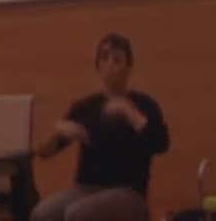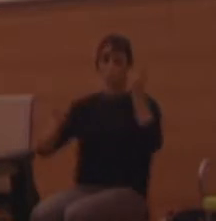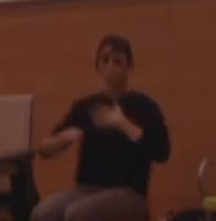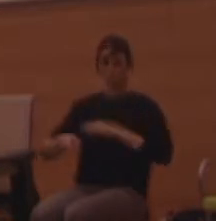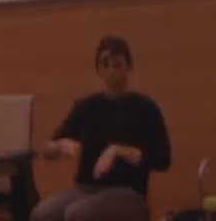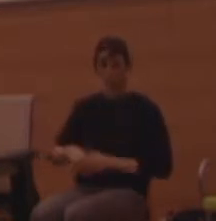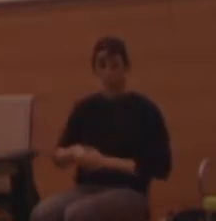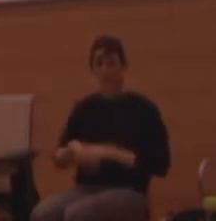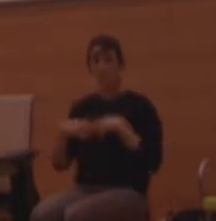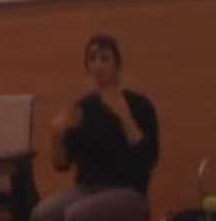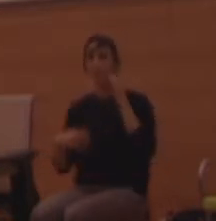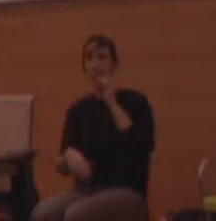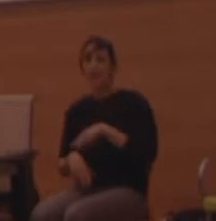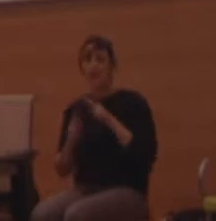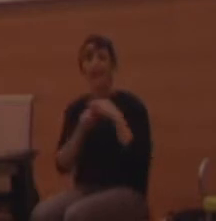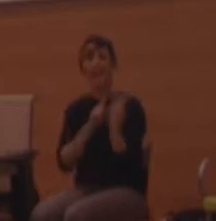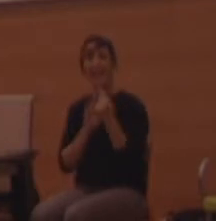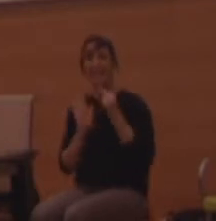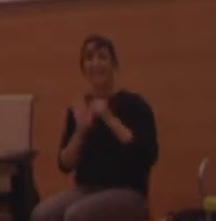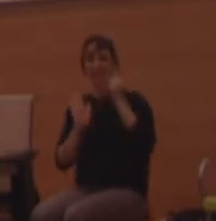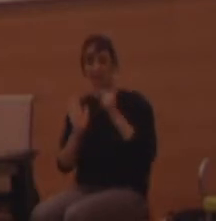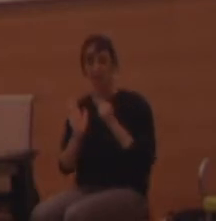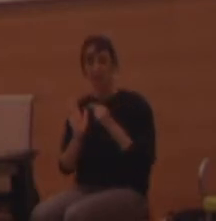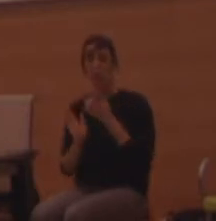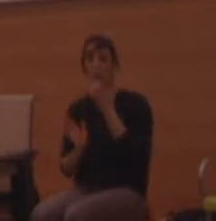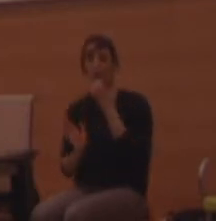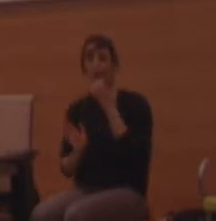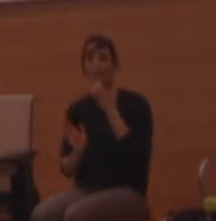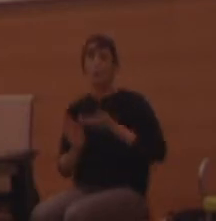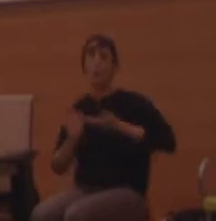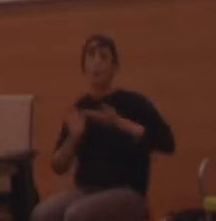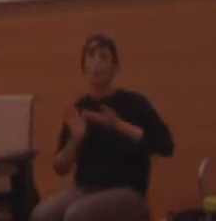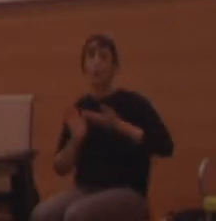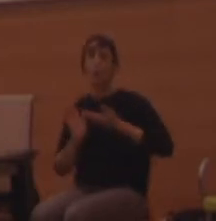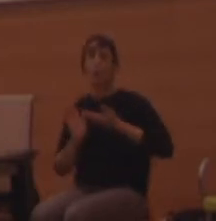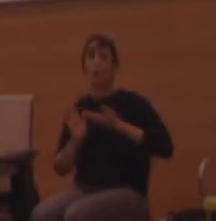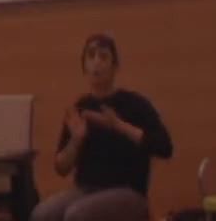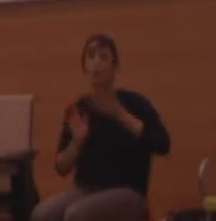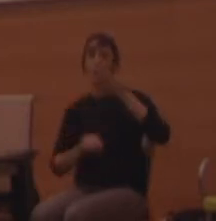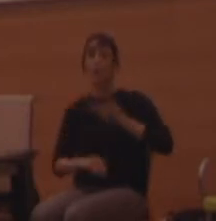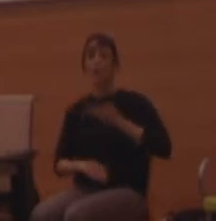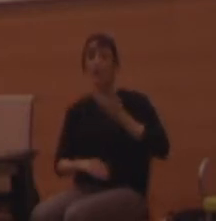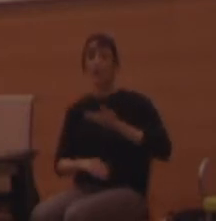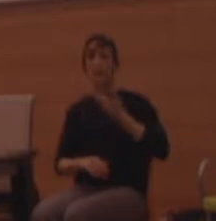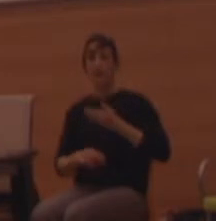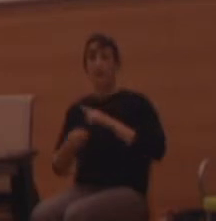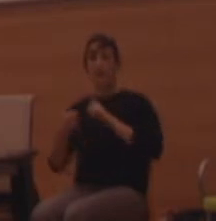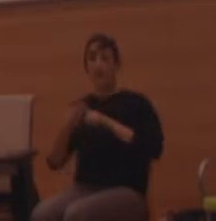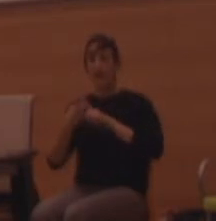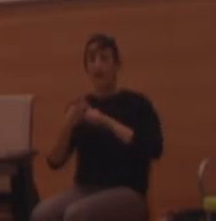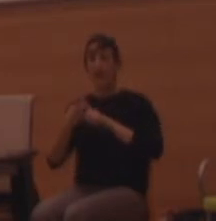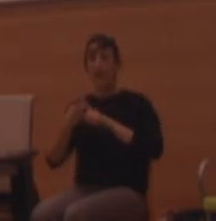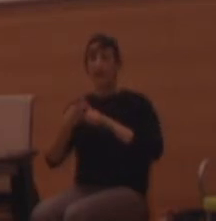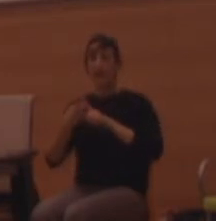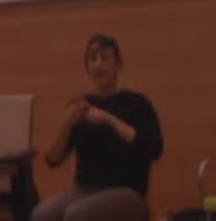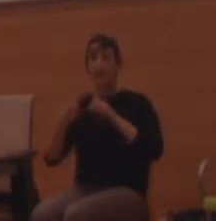¿Qué tipo de reflejos exploramos? Pues principalmente el aquilio y el cutáneo